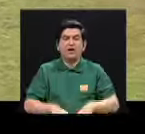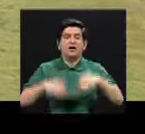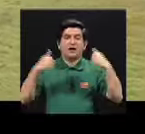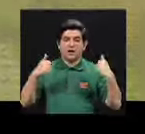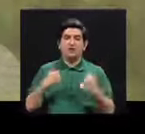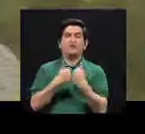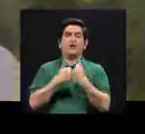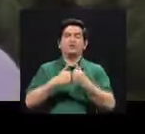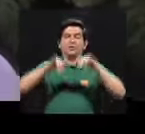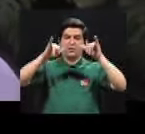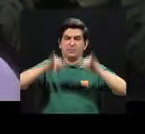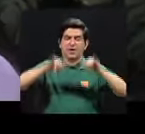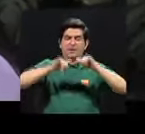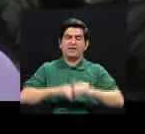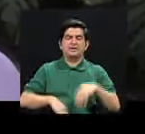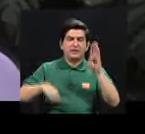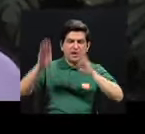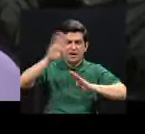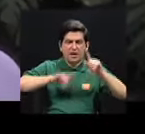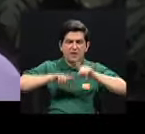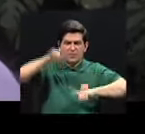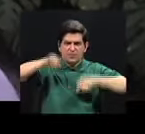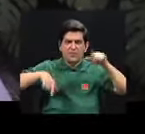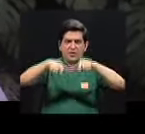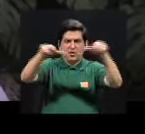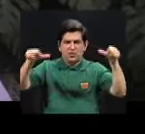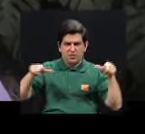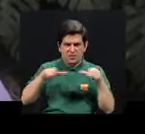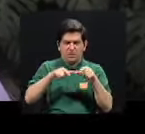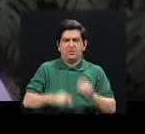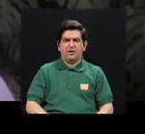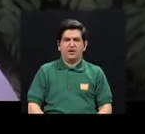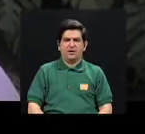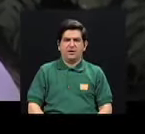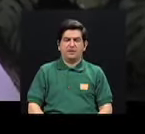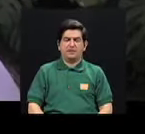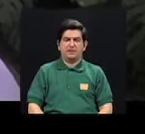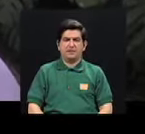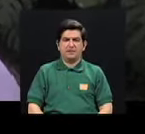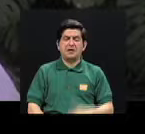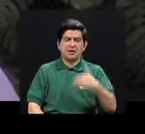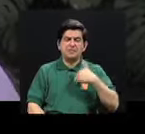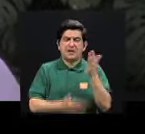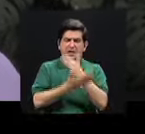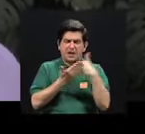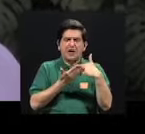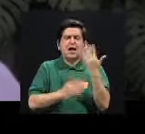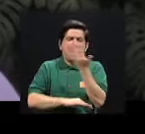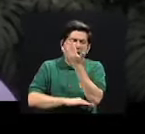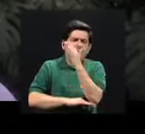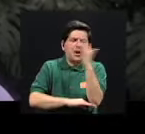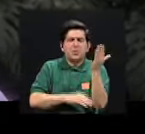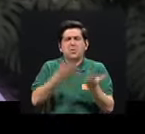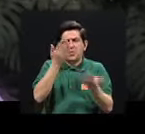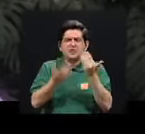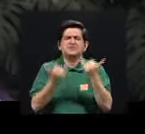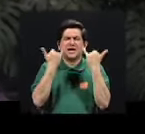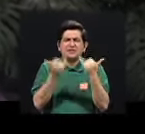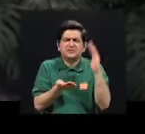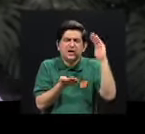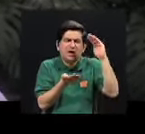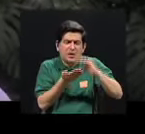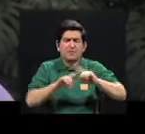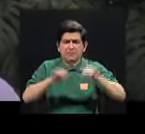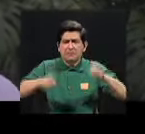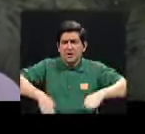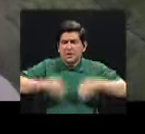implica un reto para la conservación de la biodiversidad en la zona, porque aunque haya alguna cobertura forestal,